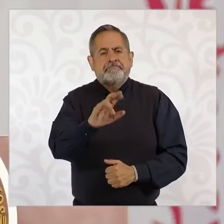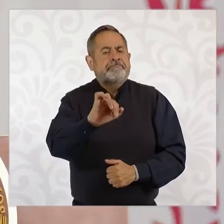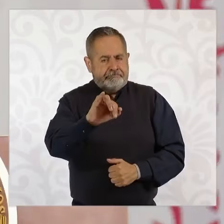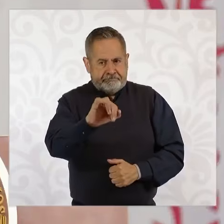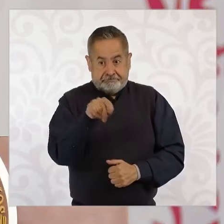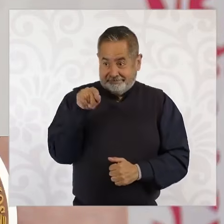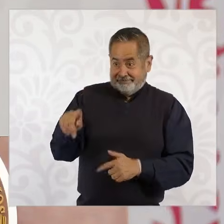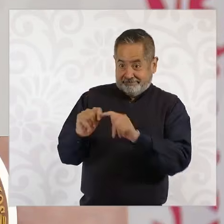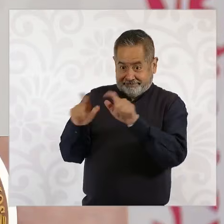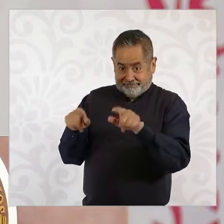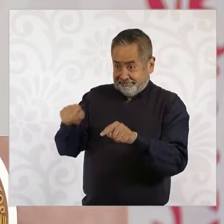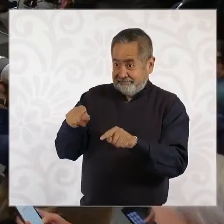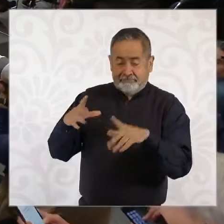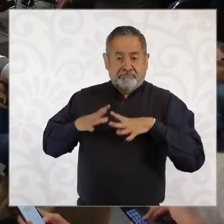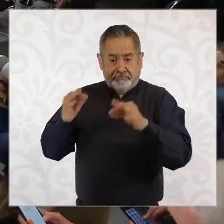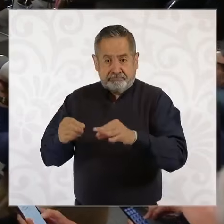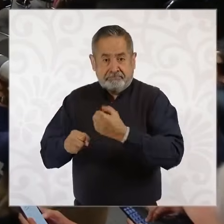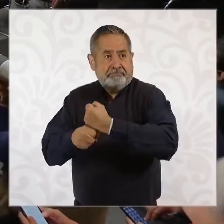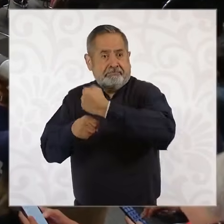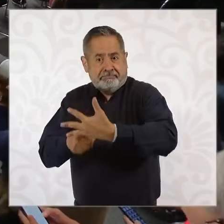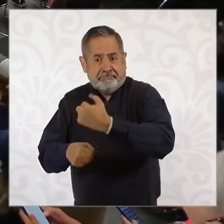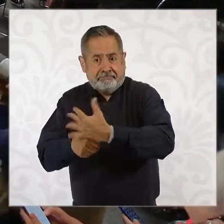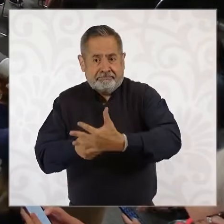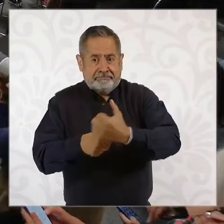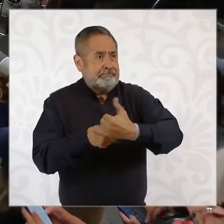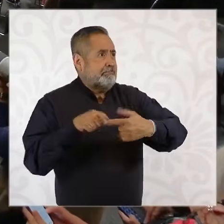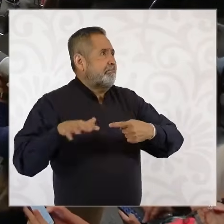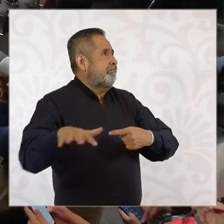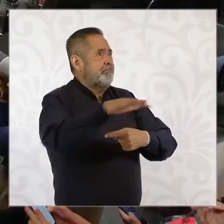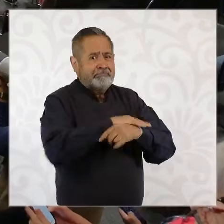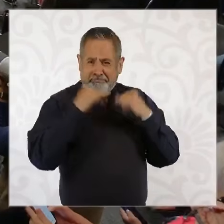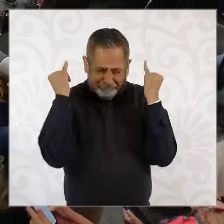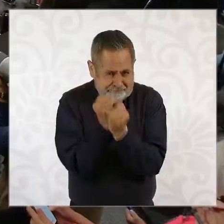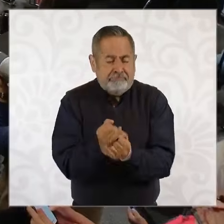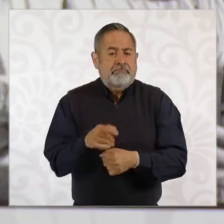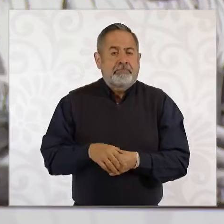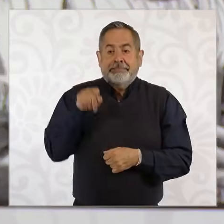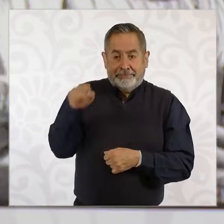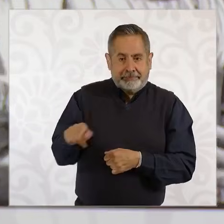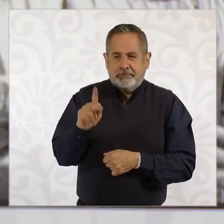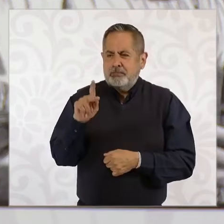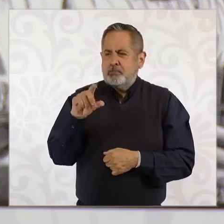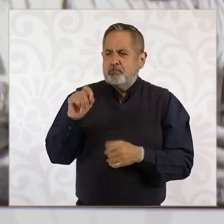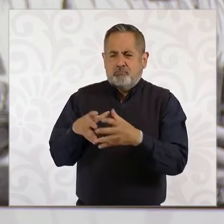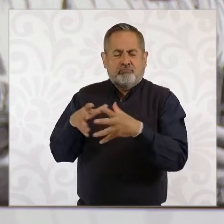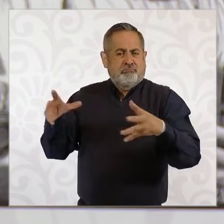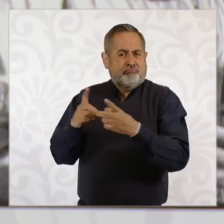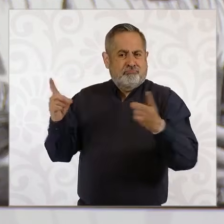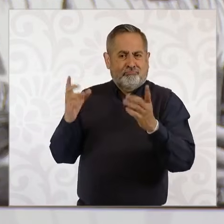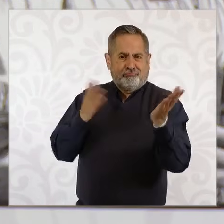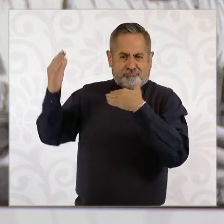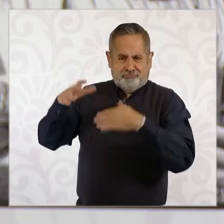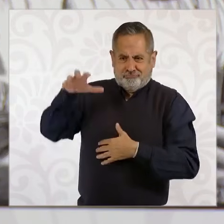país. ¿En qué consiste? Los polos de desarrollo para el bienestar tiene el